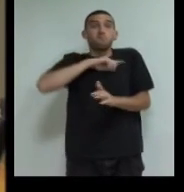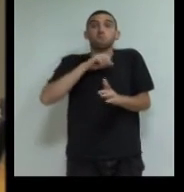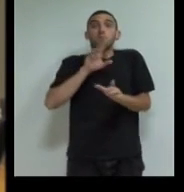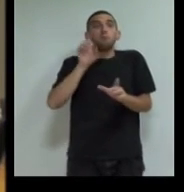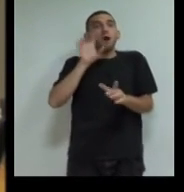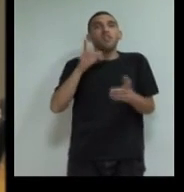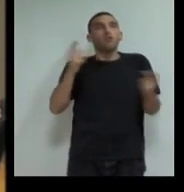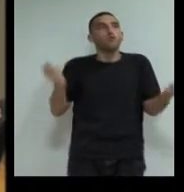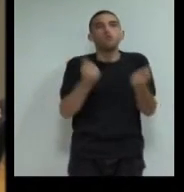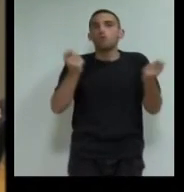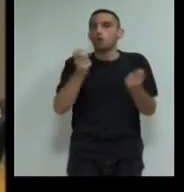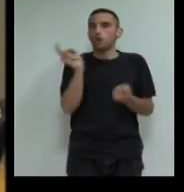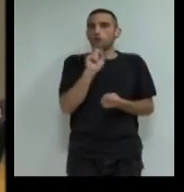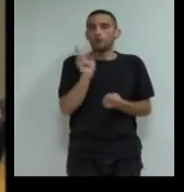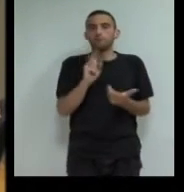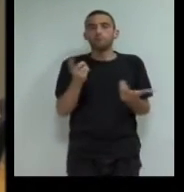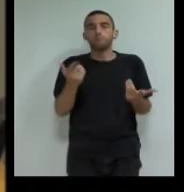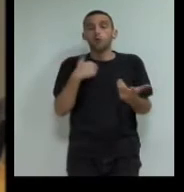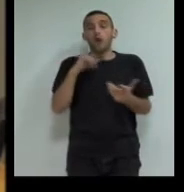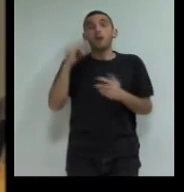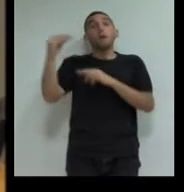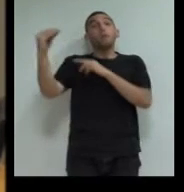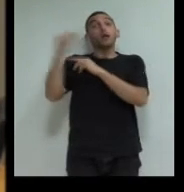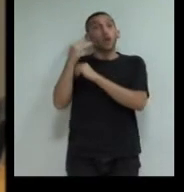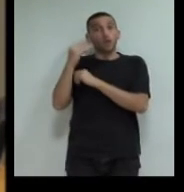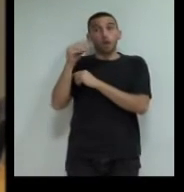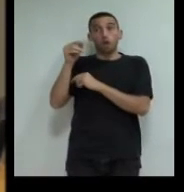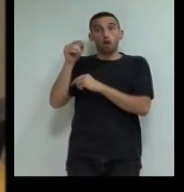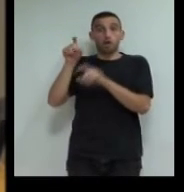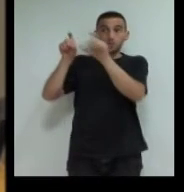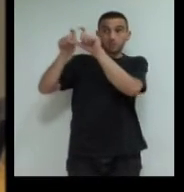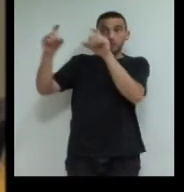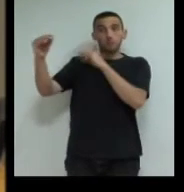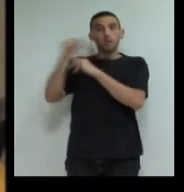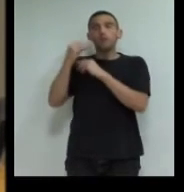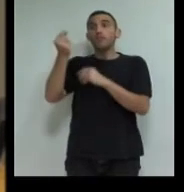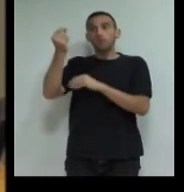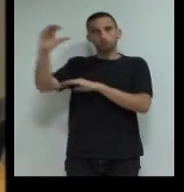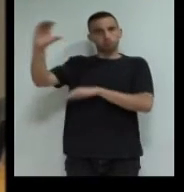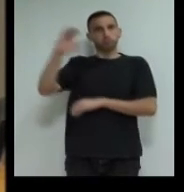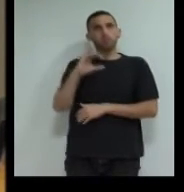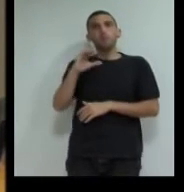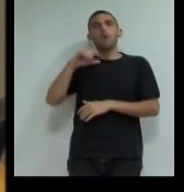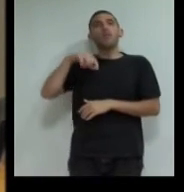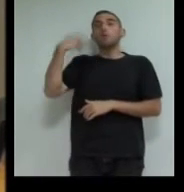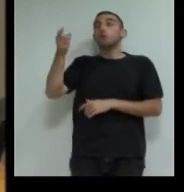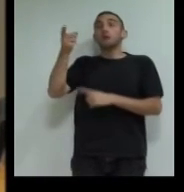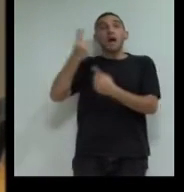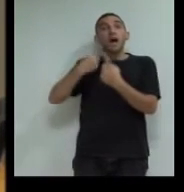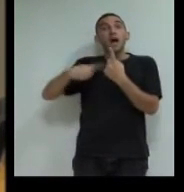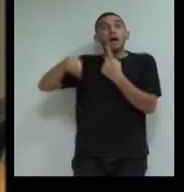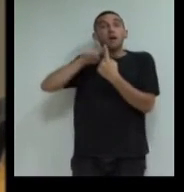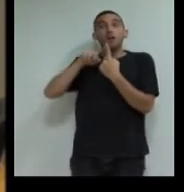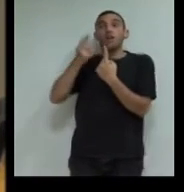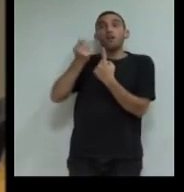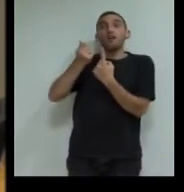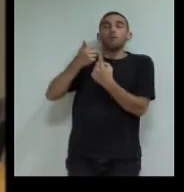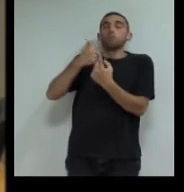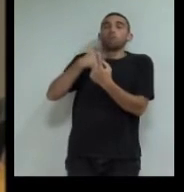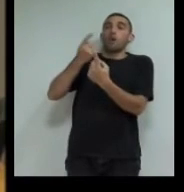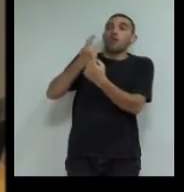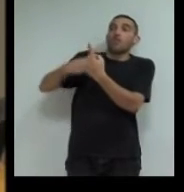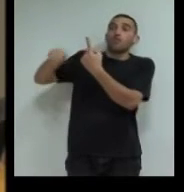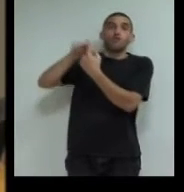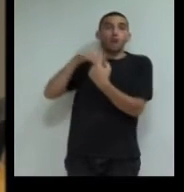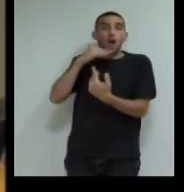patrocinadores en algunos proyectos que tengo que me aportan el capital, pero luego no sacan ningún rédito de esa aportación, ellos. Es decir,